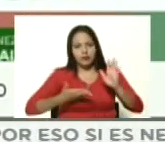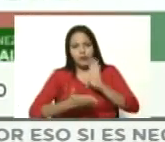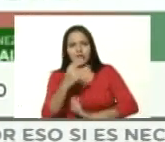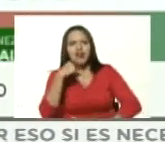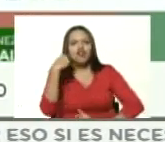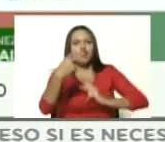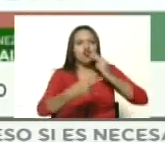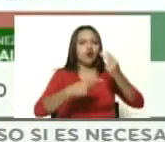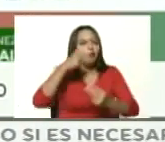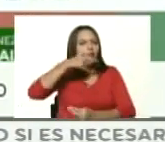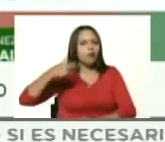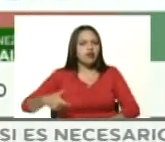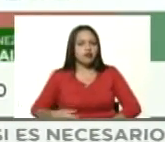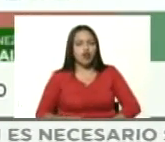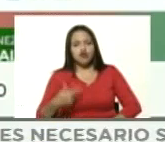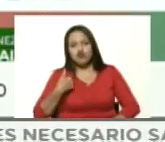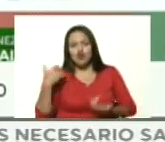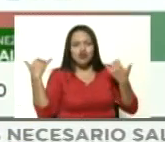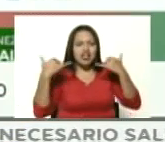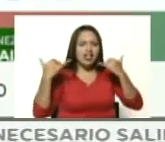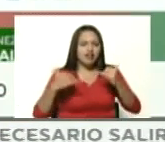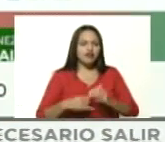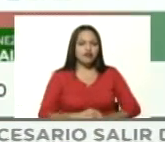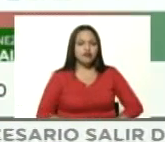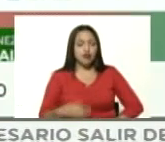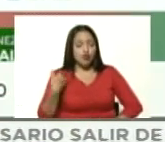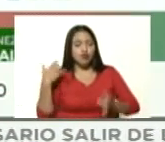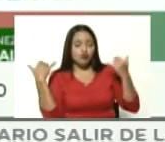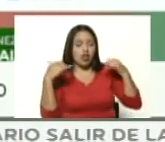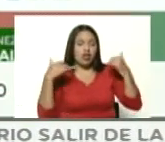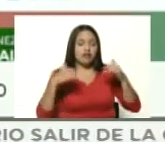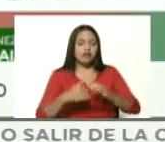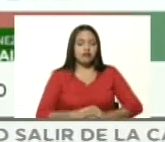pueblos. Por eso celebro, compañero, celebro